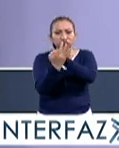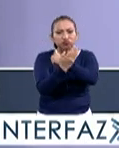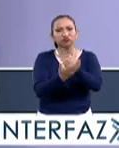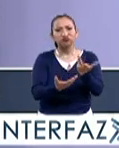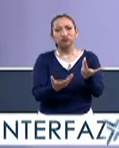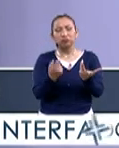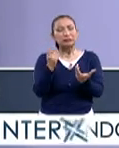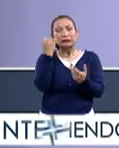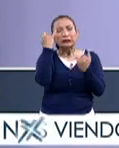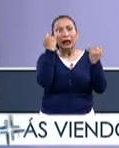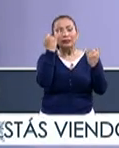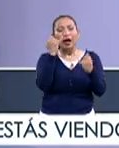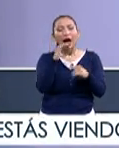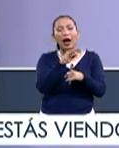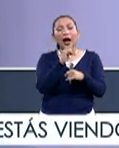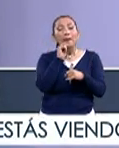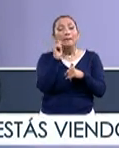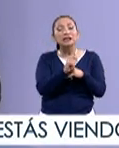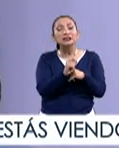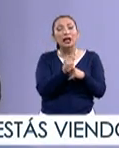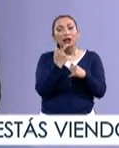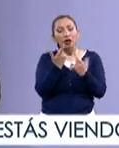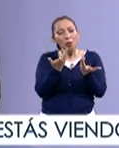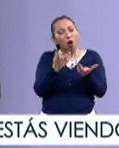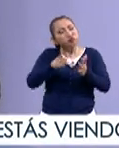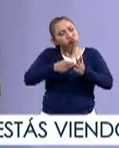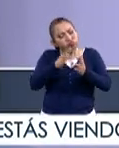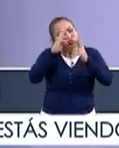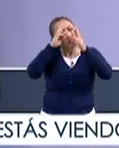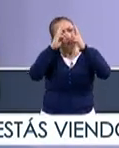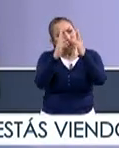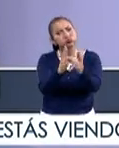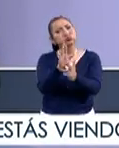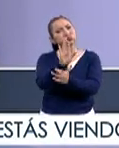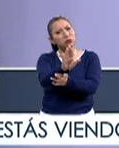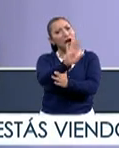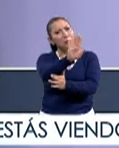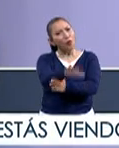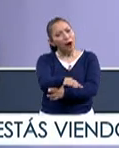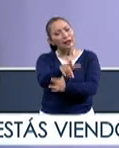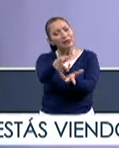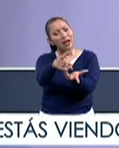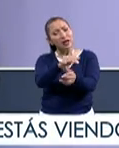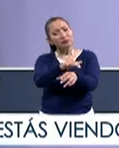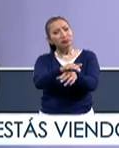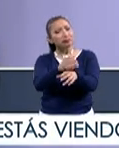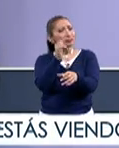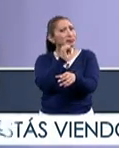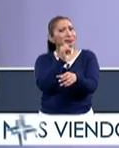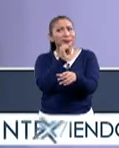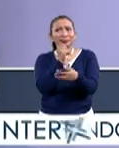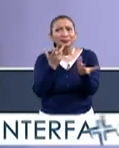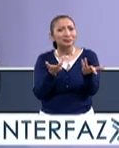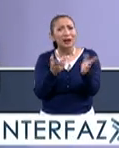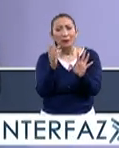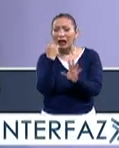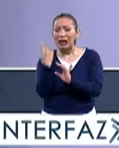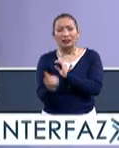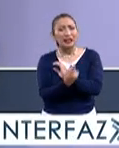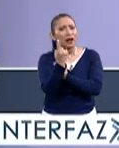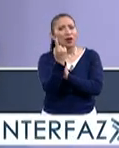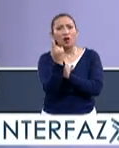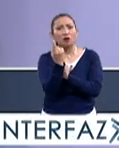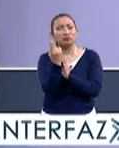amistad se refleja o se refrenda con que somos amigos para